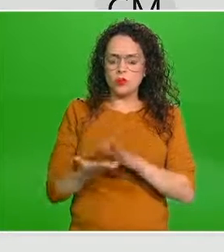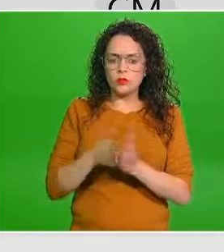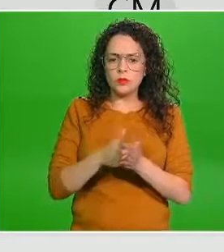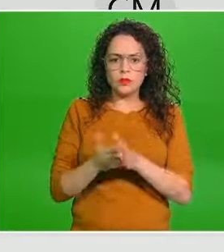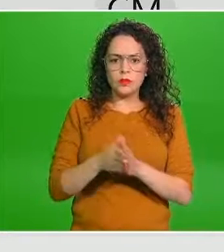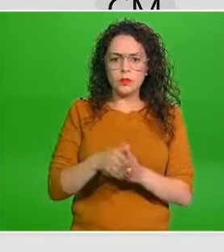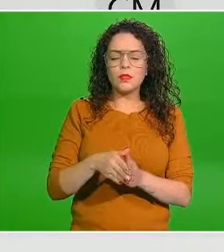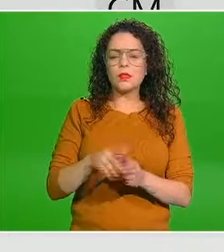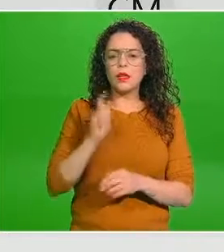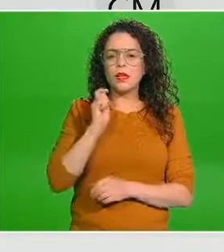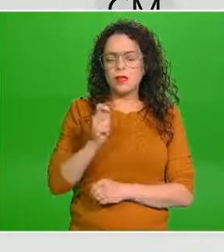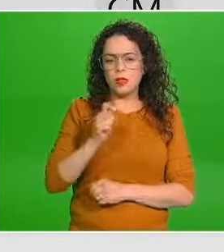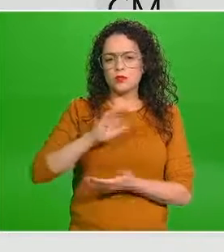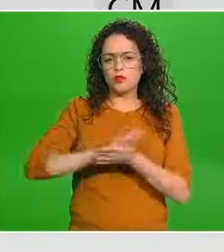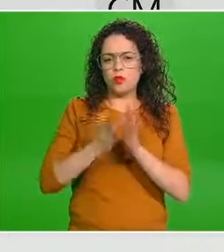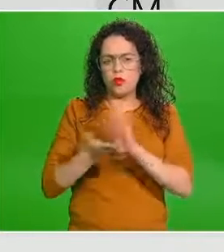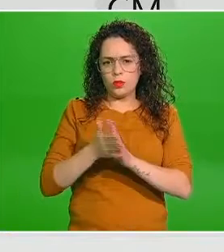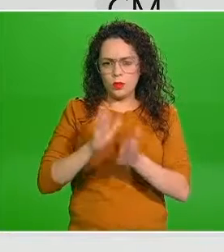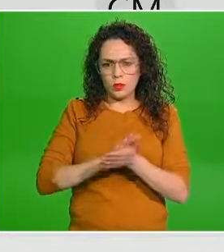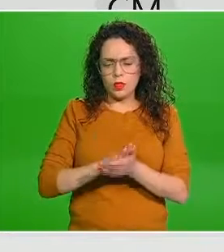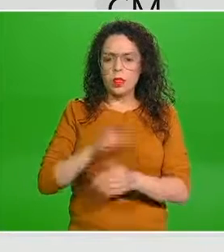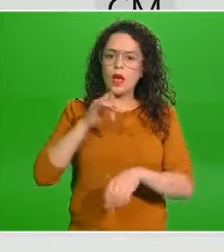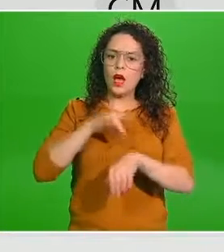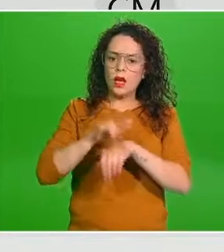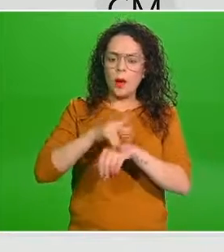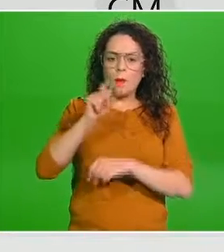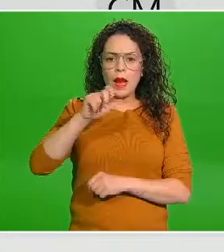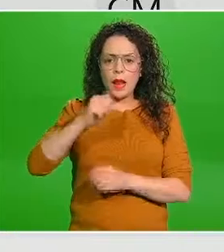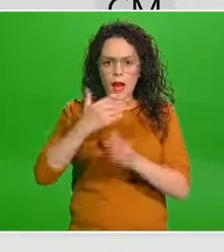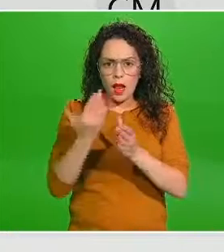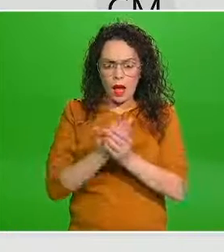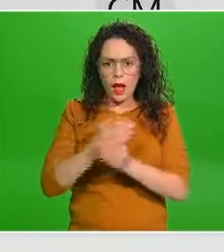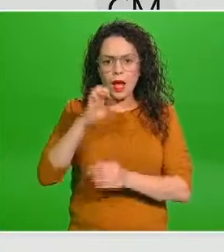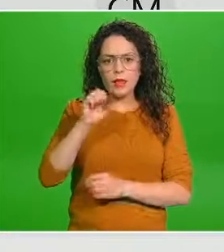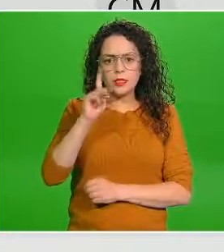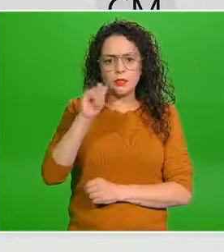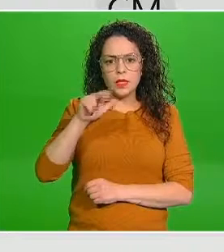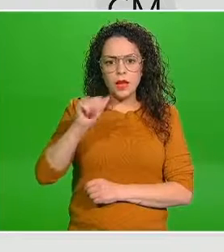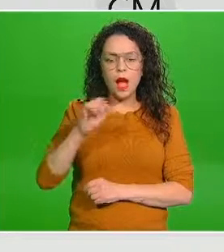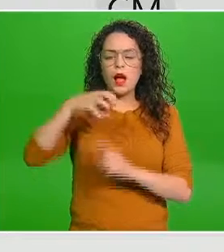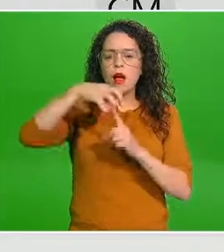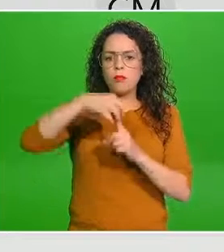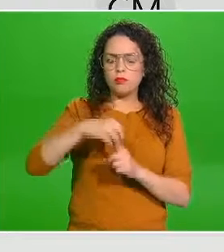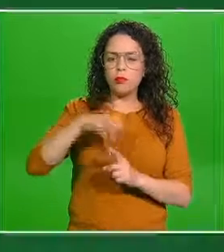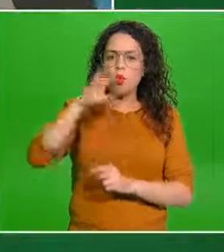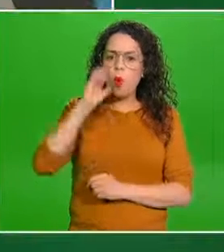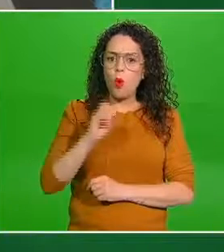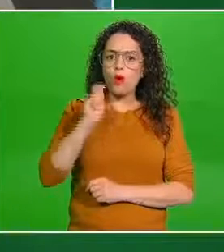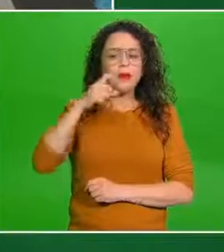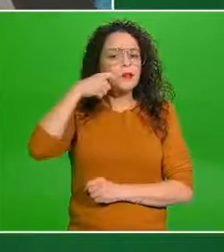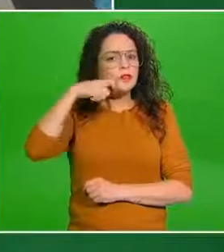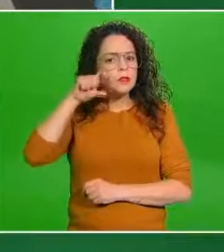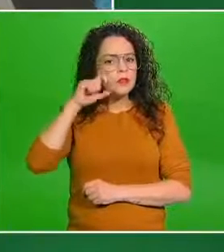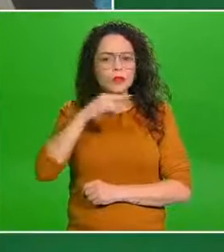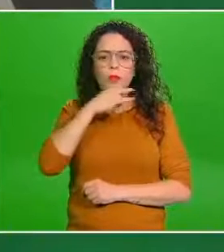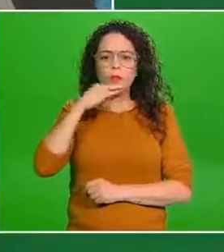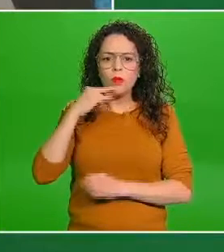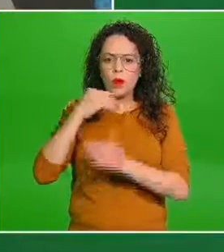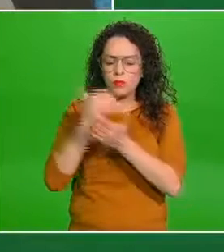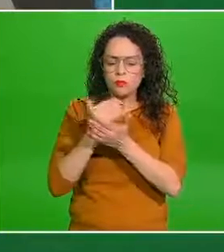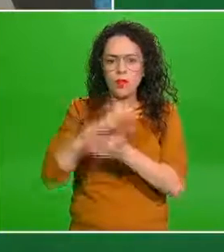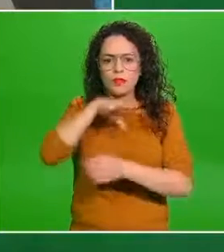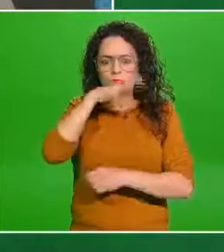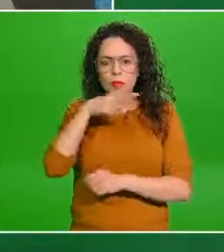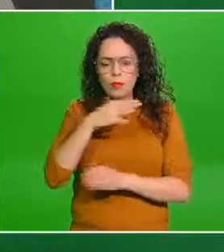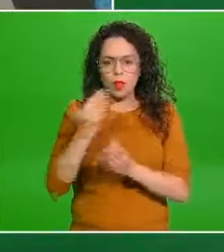tortilla de maíz rellenas de queso panela, espinaca, champiñones y o pico de gallo con un cuarto de aguacate. La opción